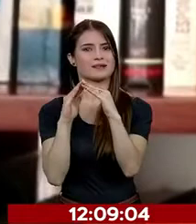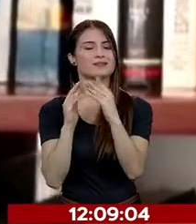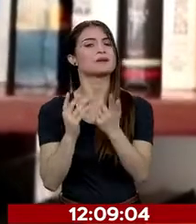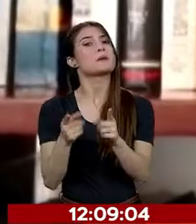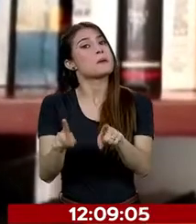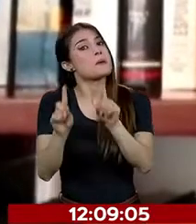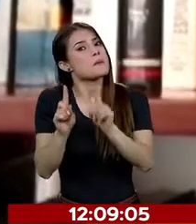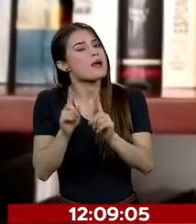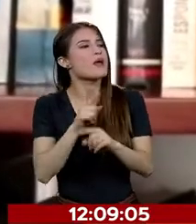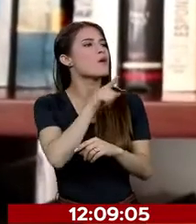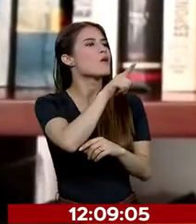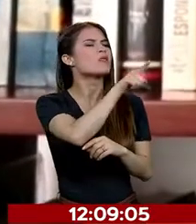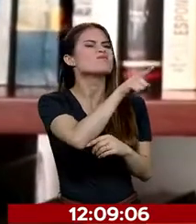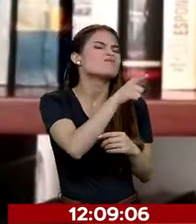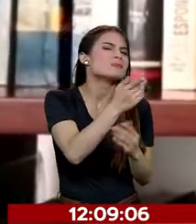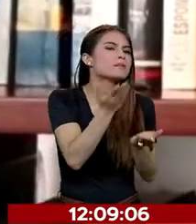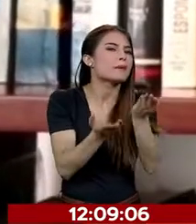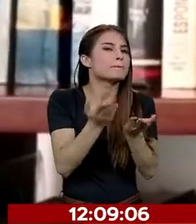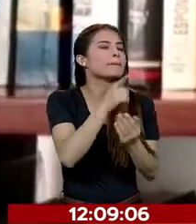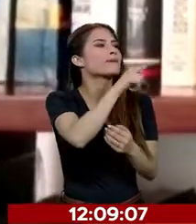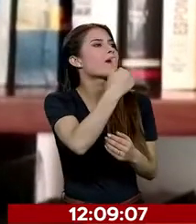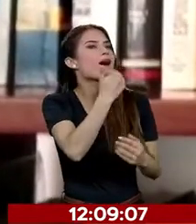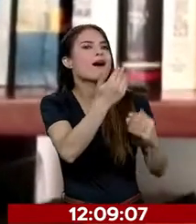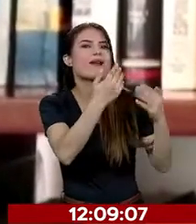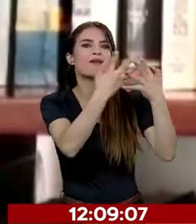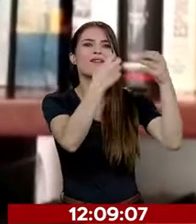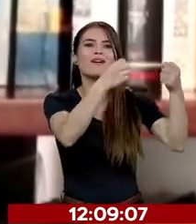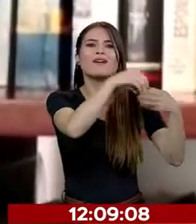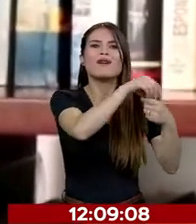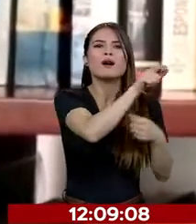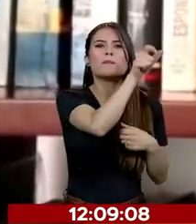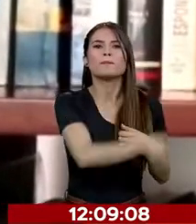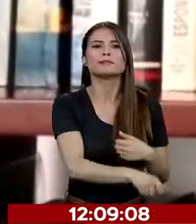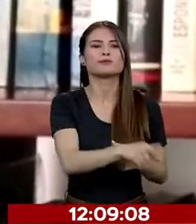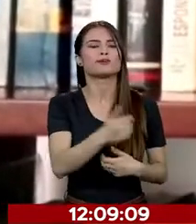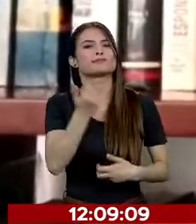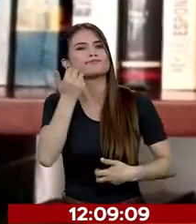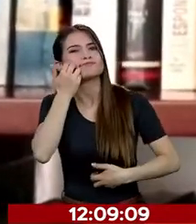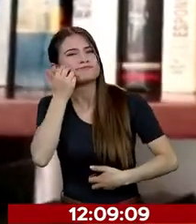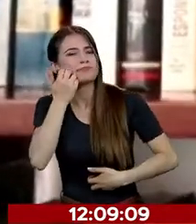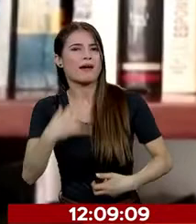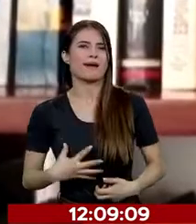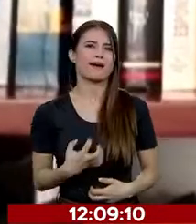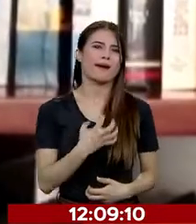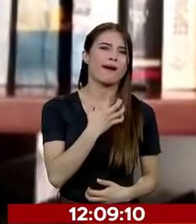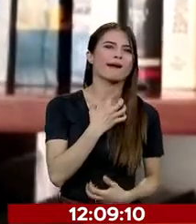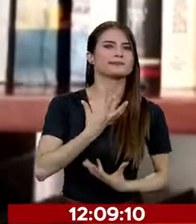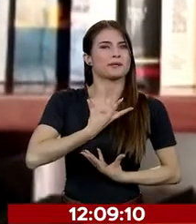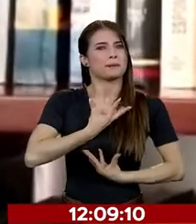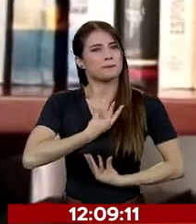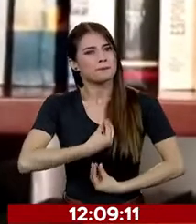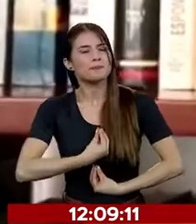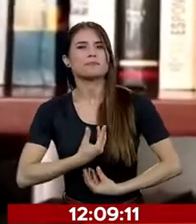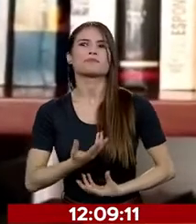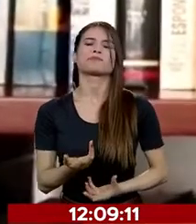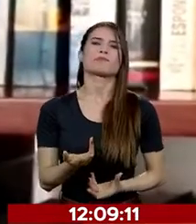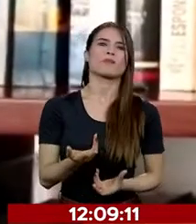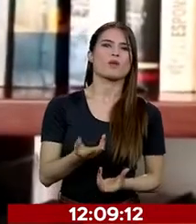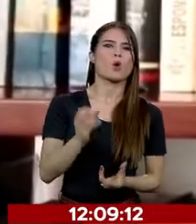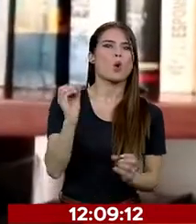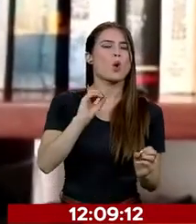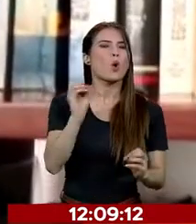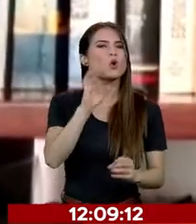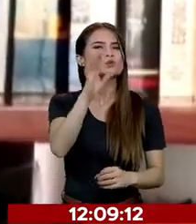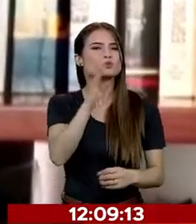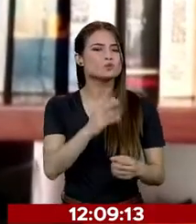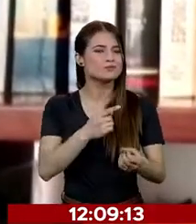con enfermedades crónicas como cáncer, VIH, diabetes, enfermedades cardiovasculares, entre otras. Es muy